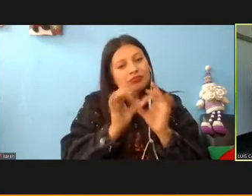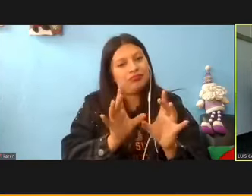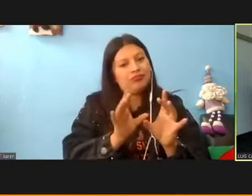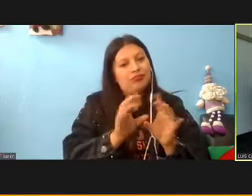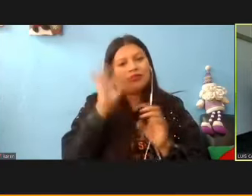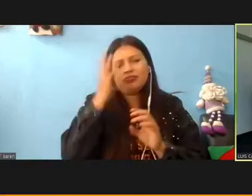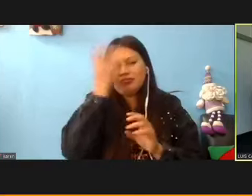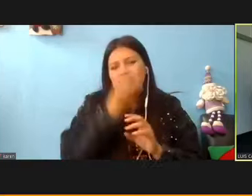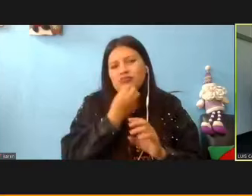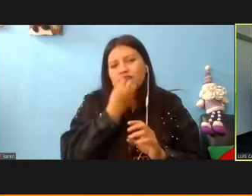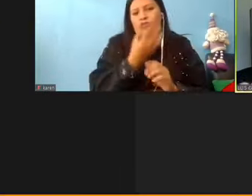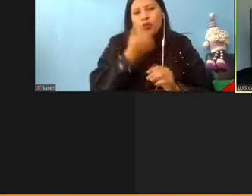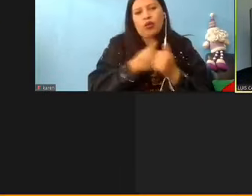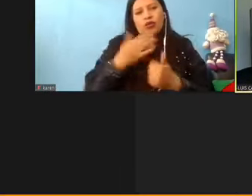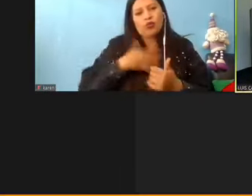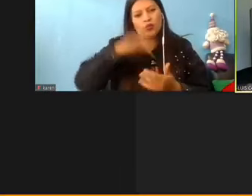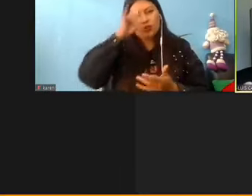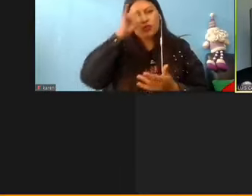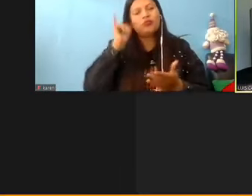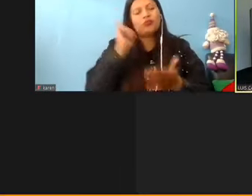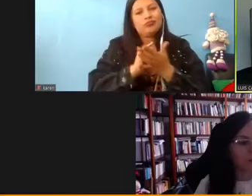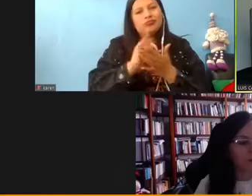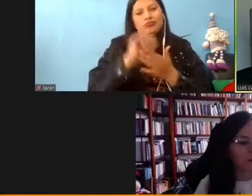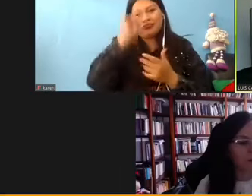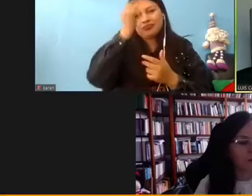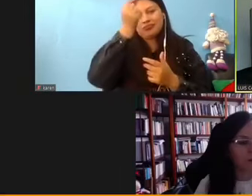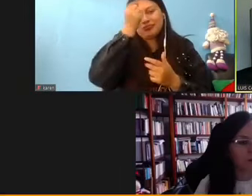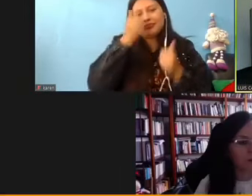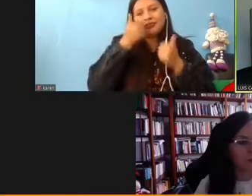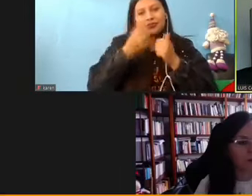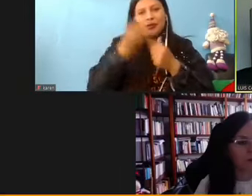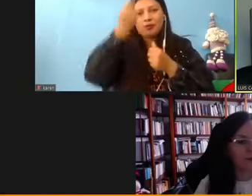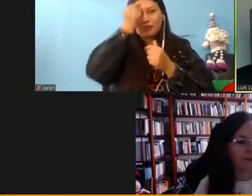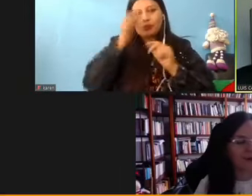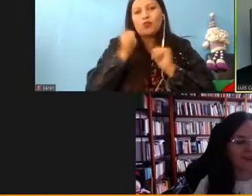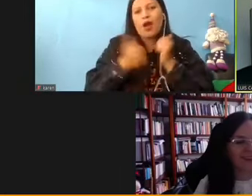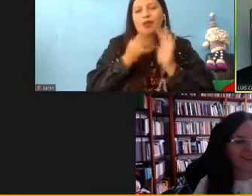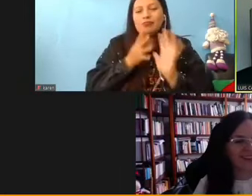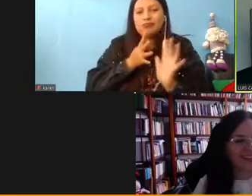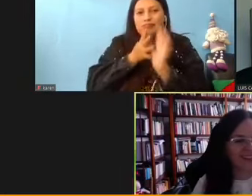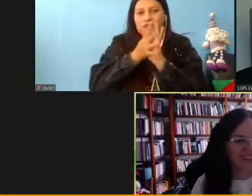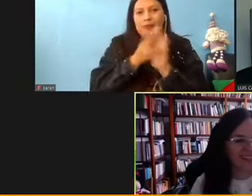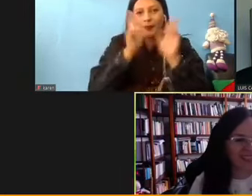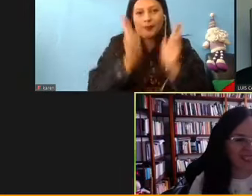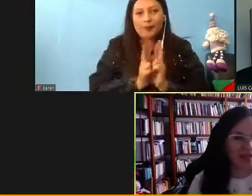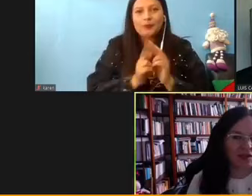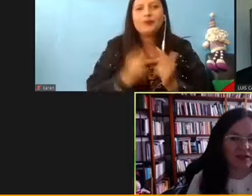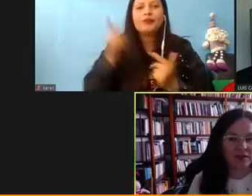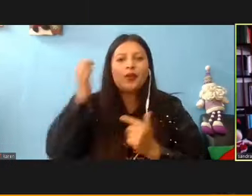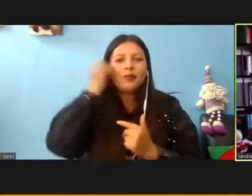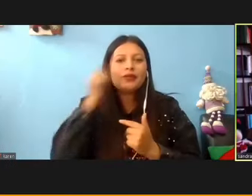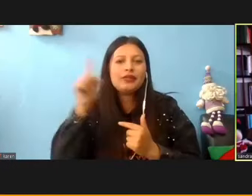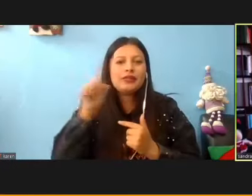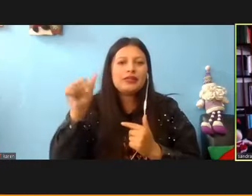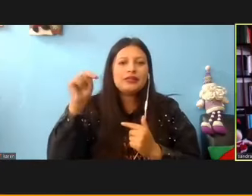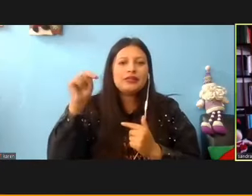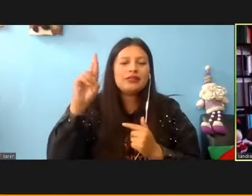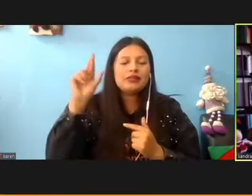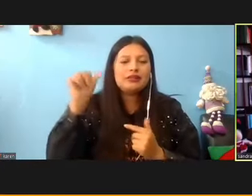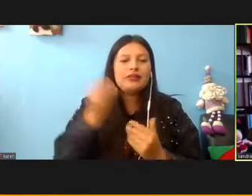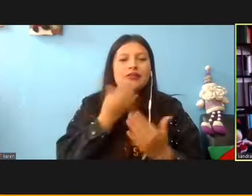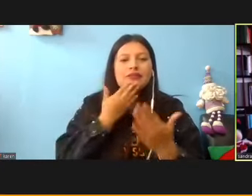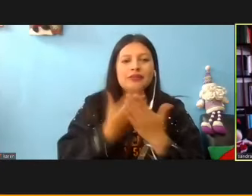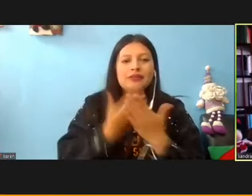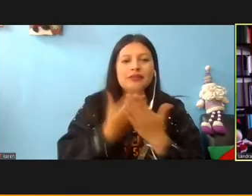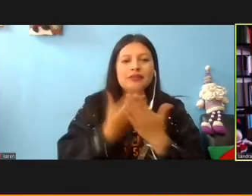hermoso que creo que va a quedar muy, muy bien plasmado en la relatoría. Muchas gracias. Gracias. Bueno, Ruth también nos